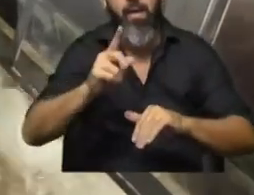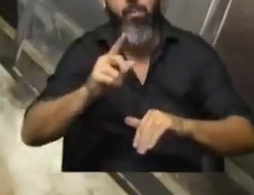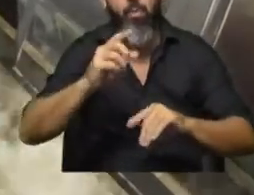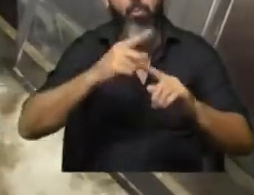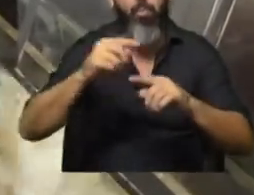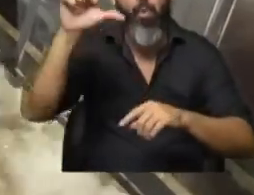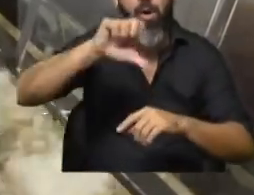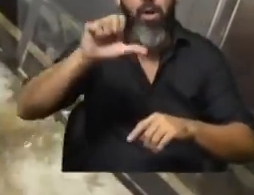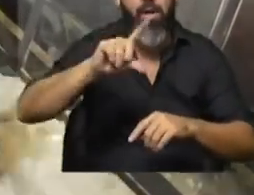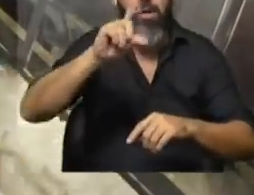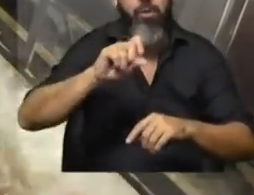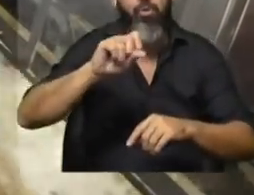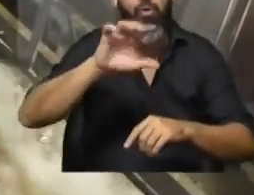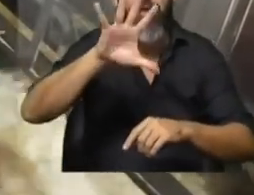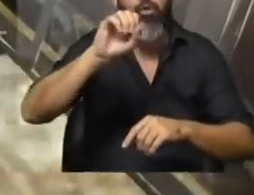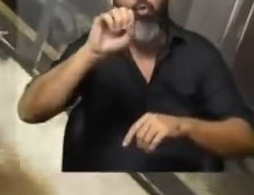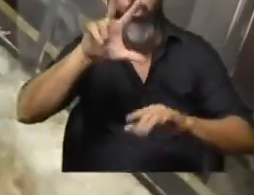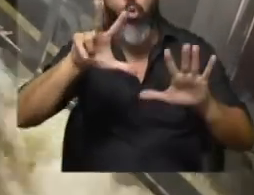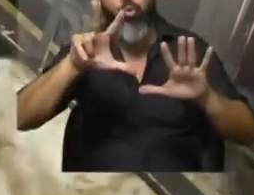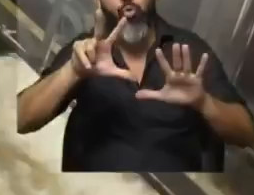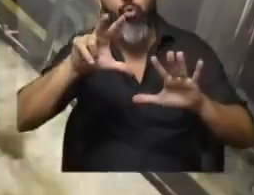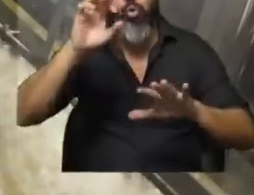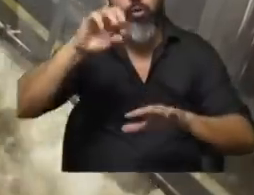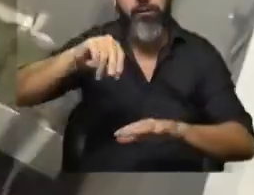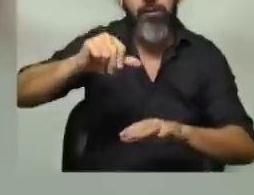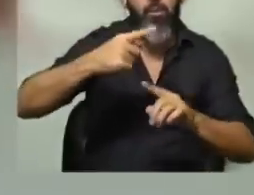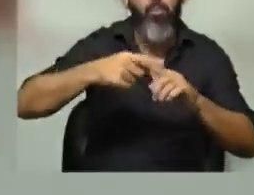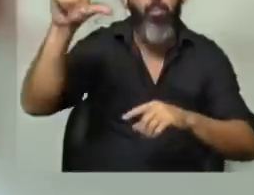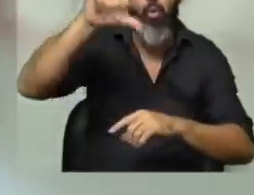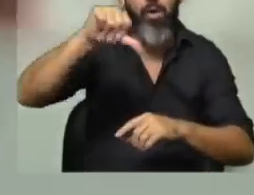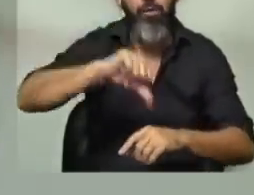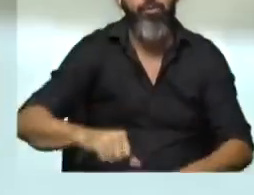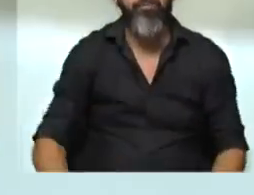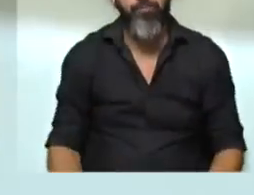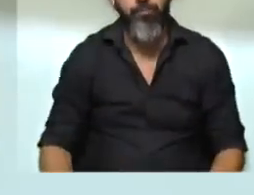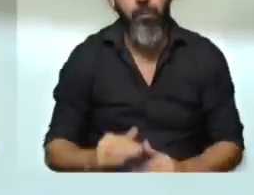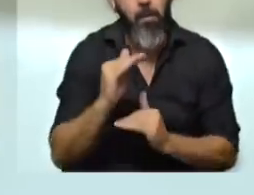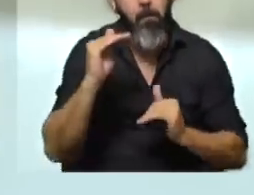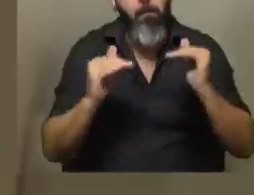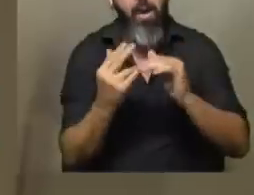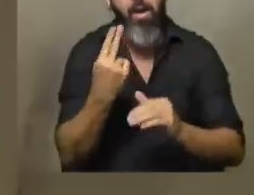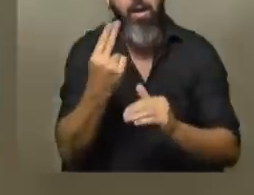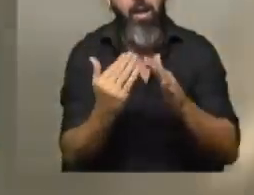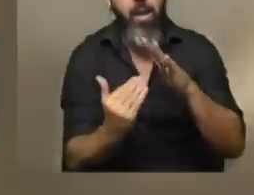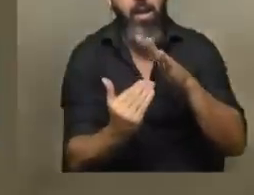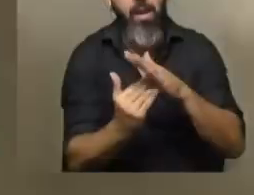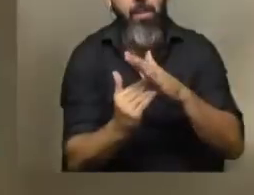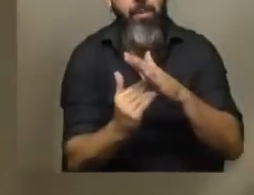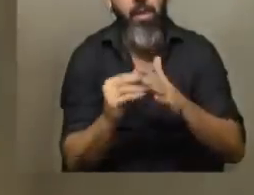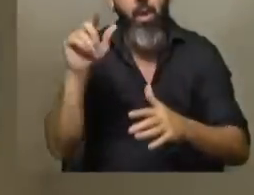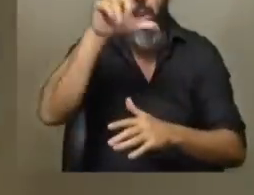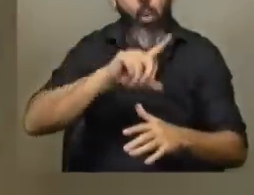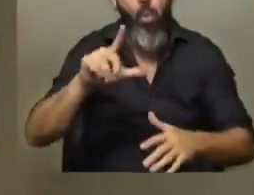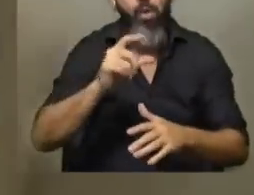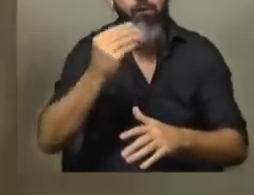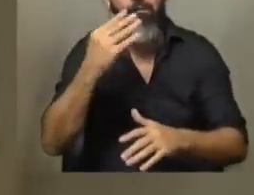por litro de agua y de 508 miligramos de sodio por litro la superación del límite permitido también se registró este lunes aunque